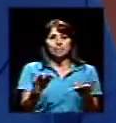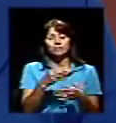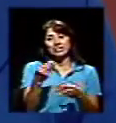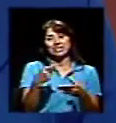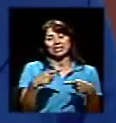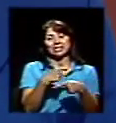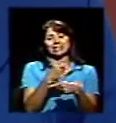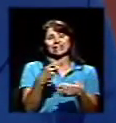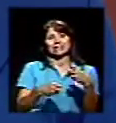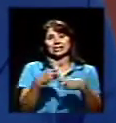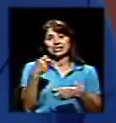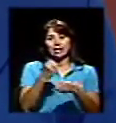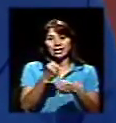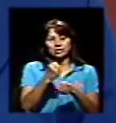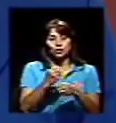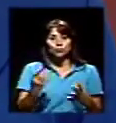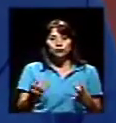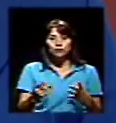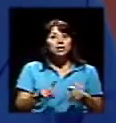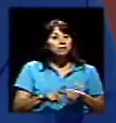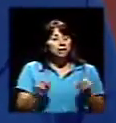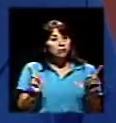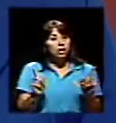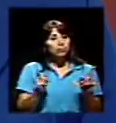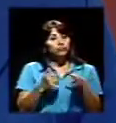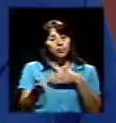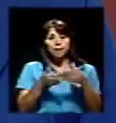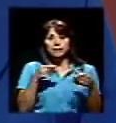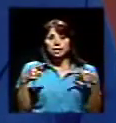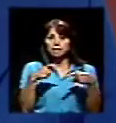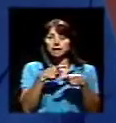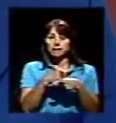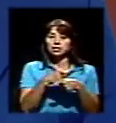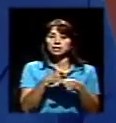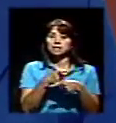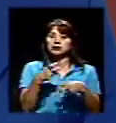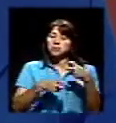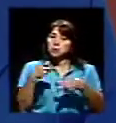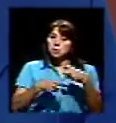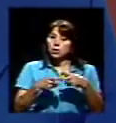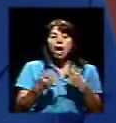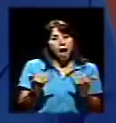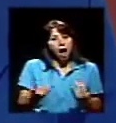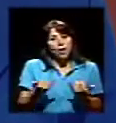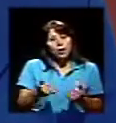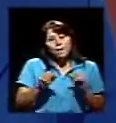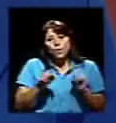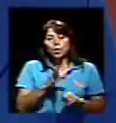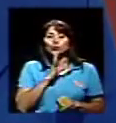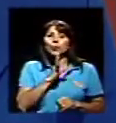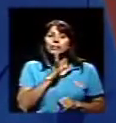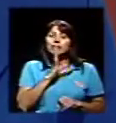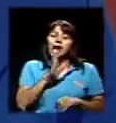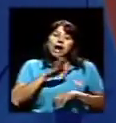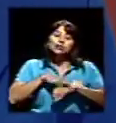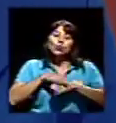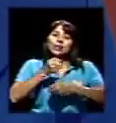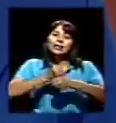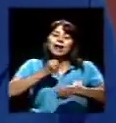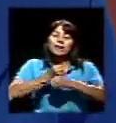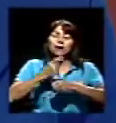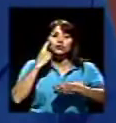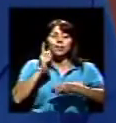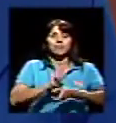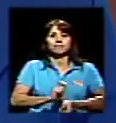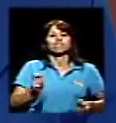que, sin embargo, a pesar de esa crisis, y que ahora podemos conversar sobre los esfuerzos que se realizaron para revertir el